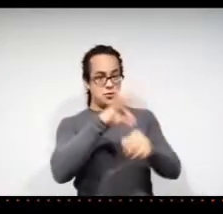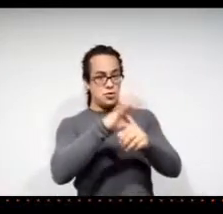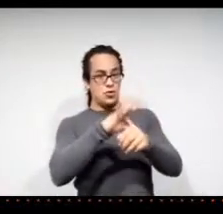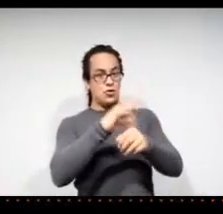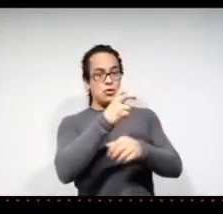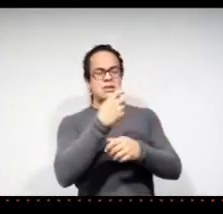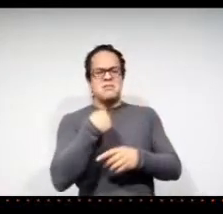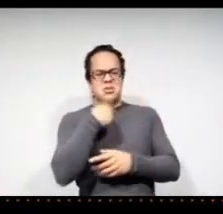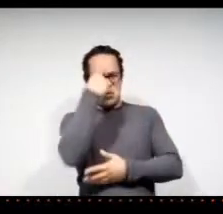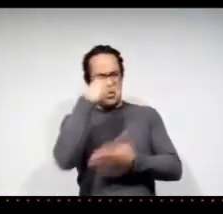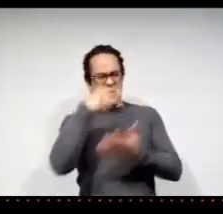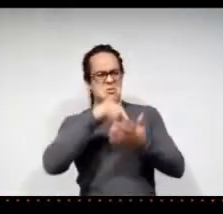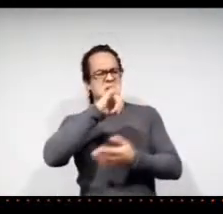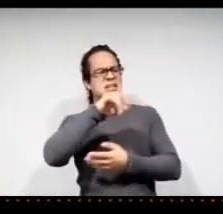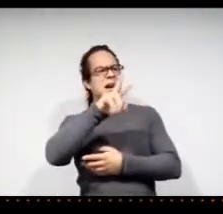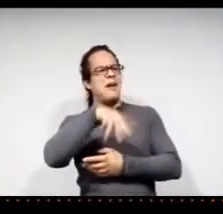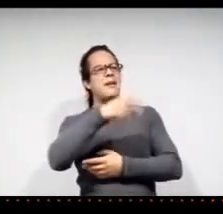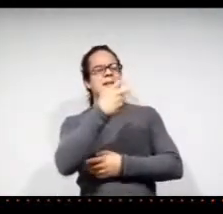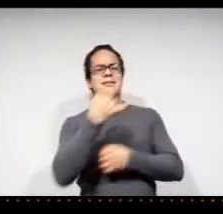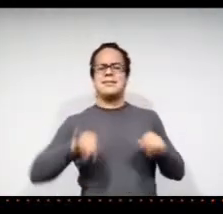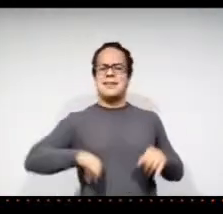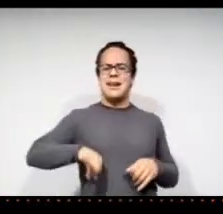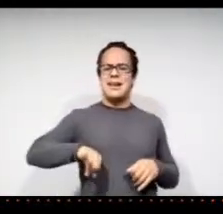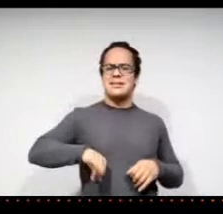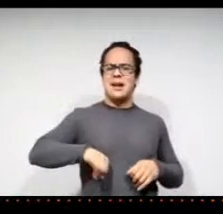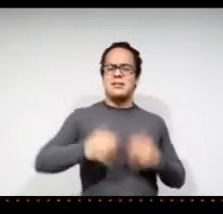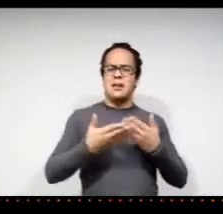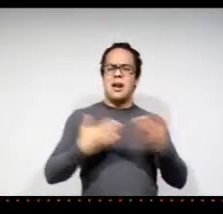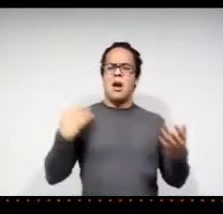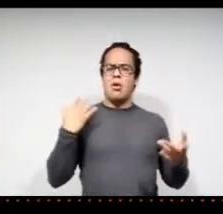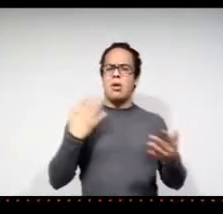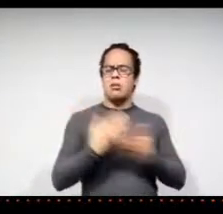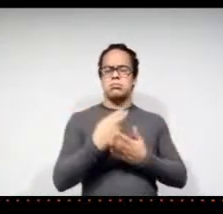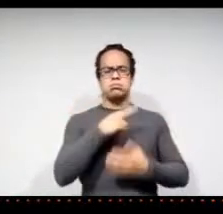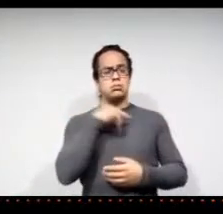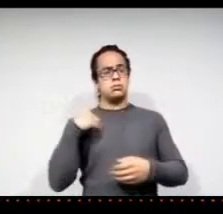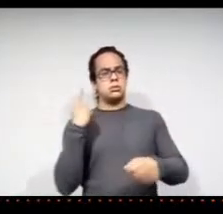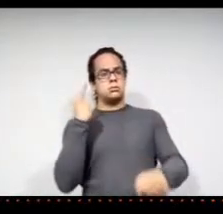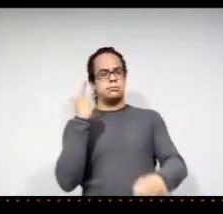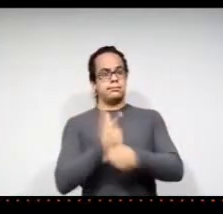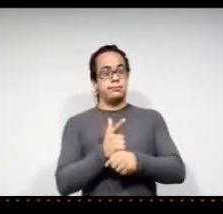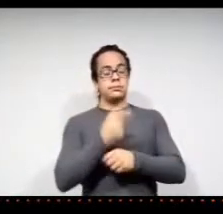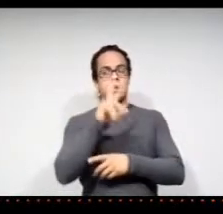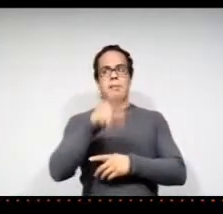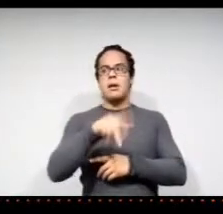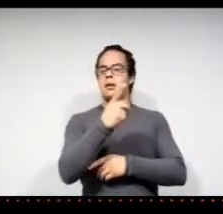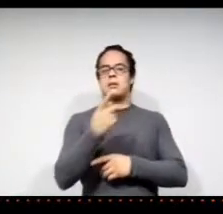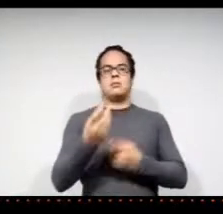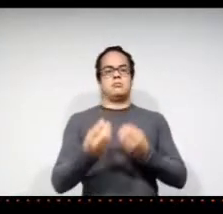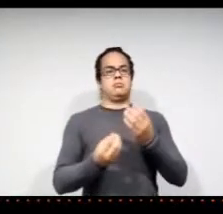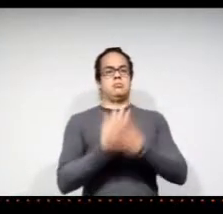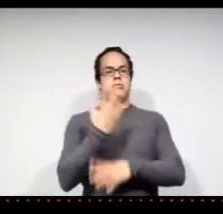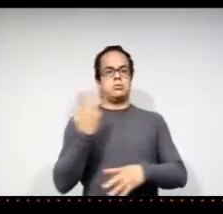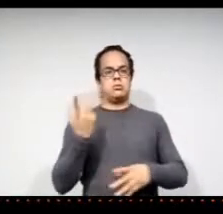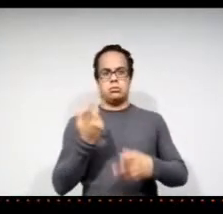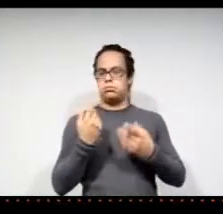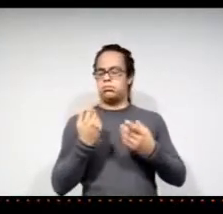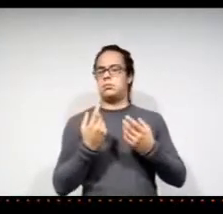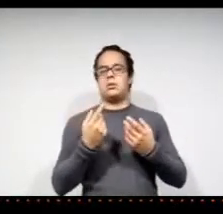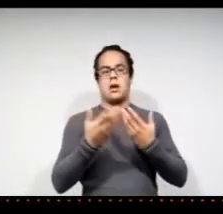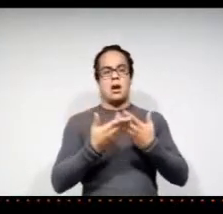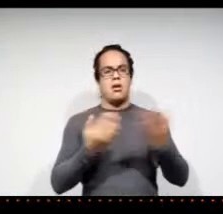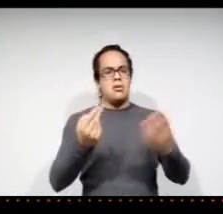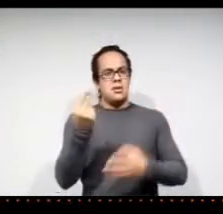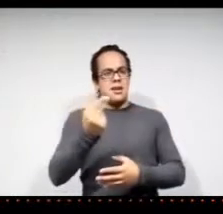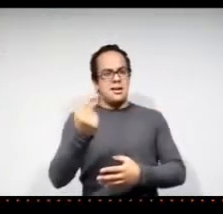creo que algo muy interesante que ha pasado es darnos cuenta de realidades que vivíamos y de necesidades